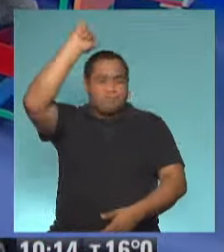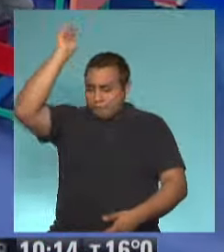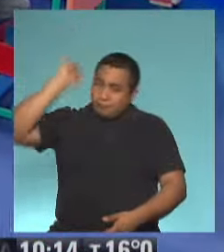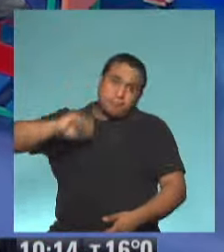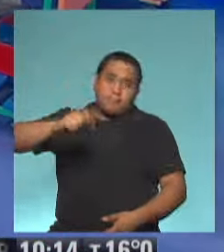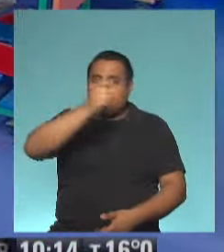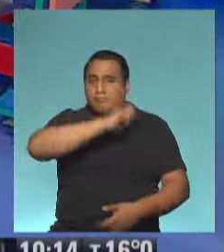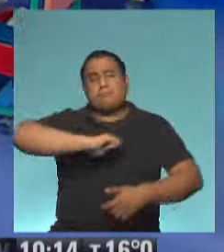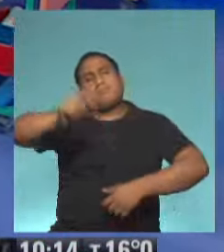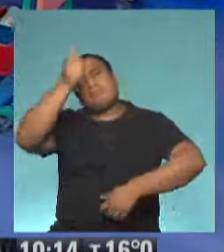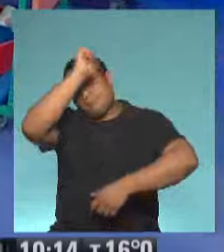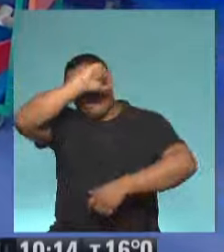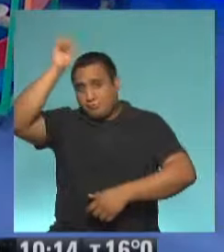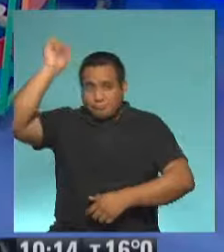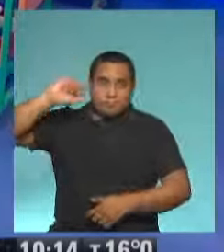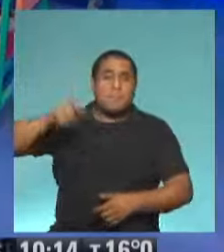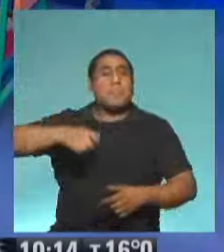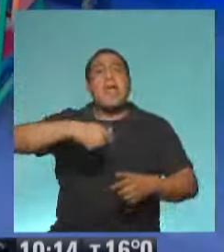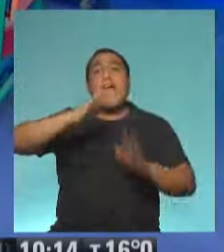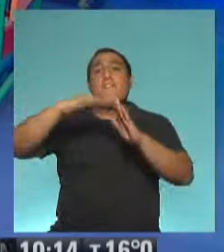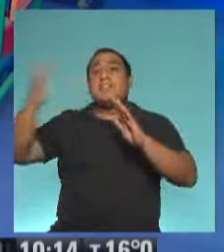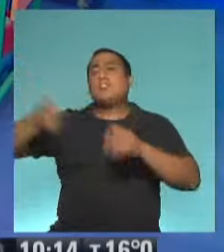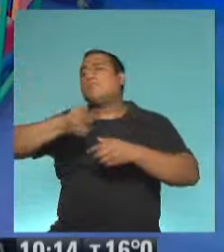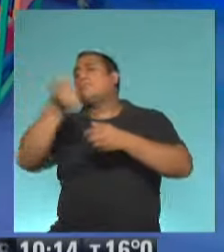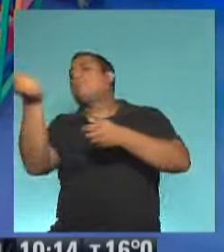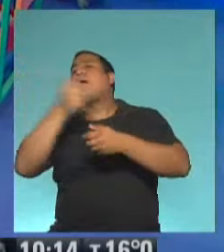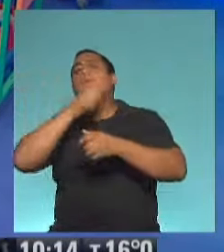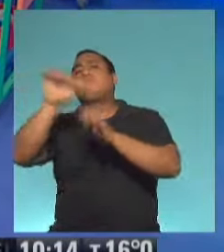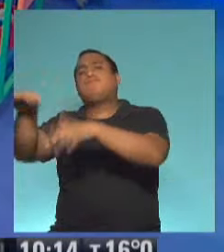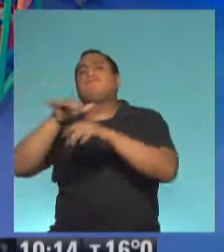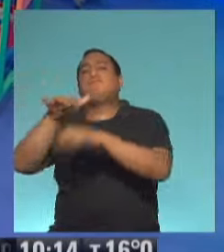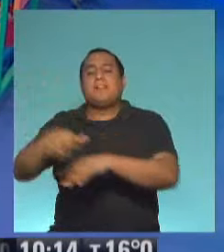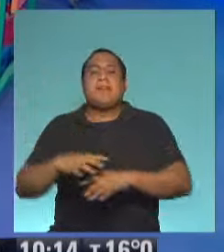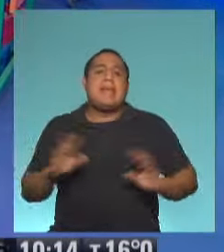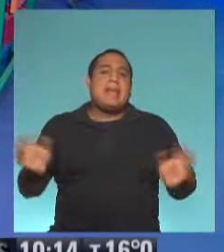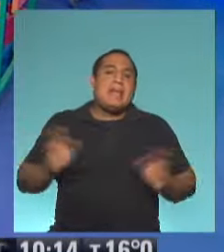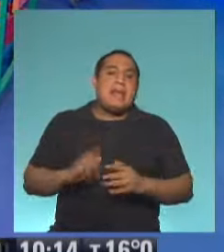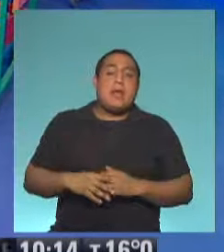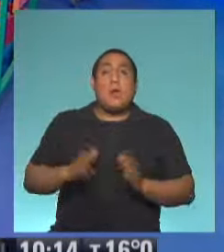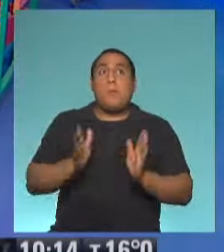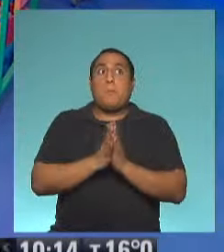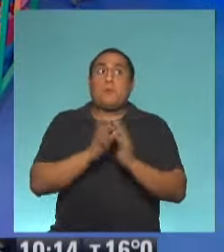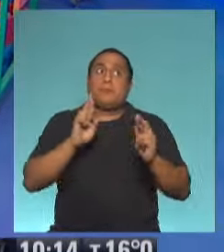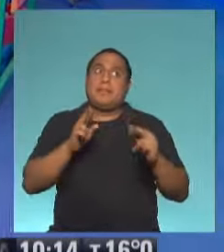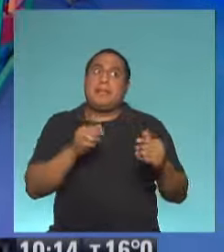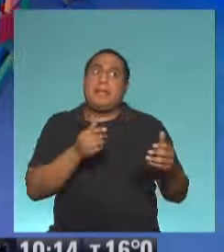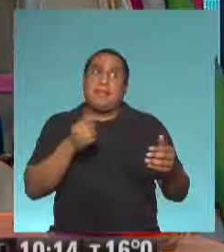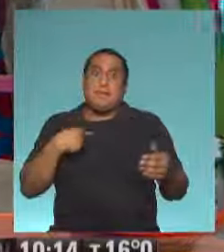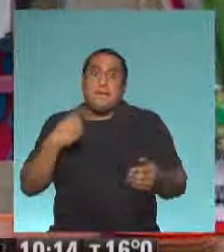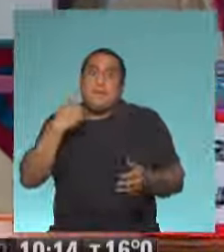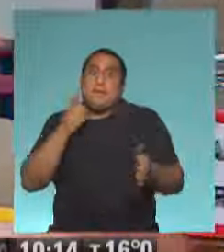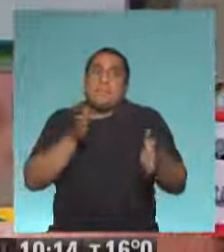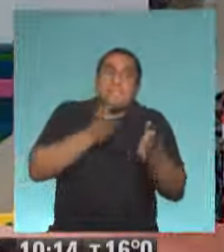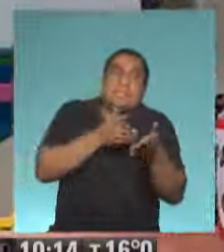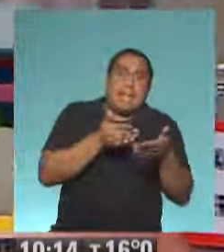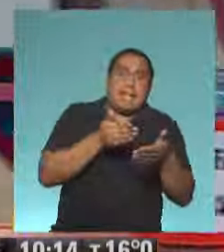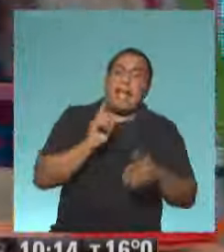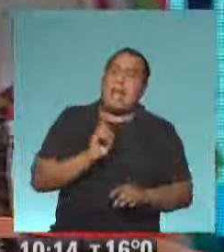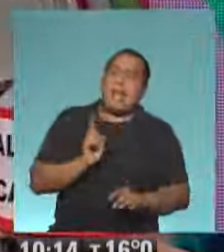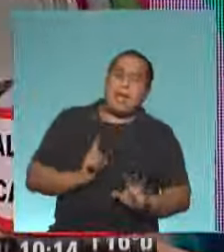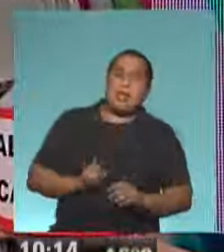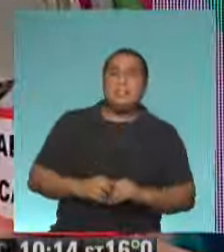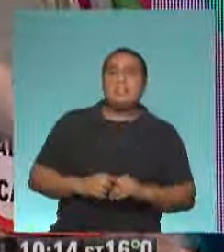terraza. Manguereando. A los vecinos. Ay, no. No vivimos buen cerca, día. Por suerte. ¡Carnaval! ¡Carnaval! Sí,